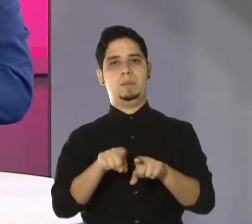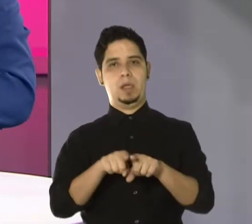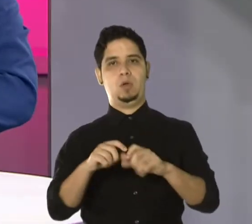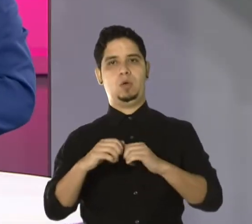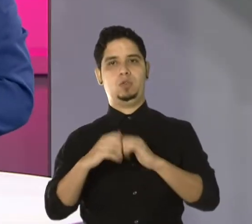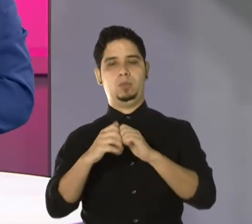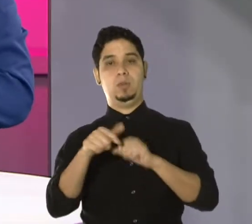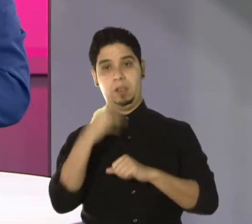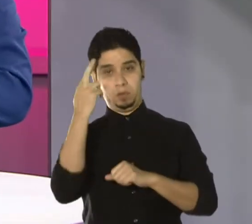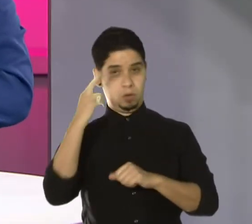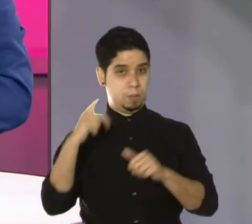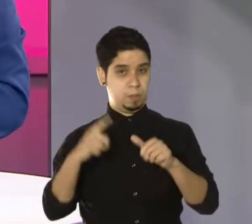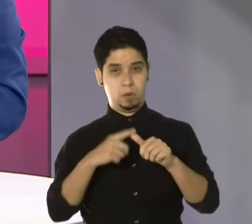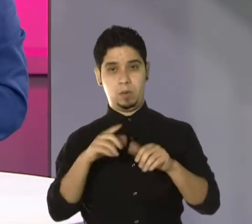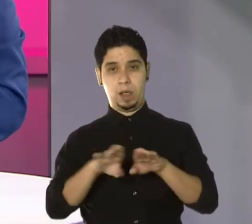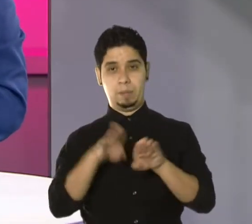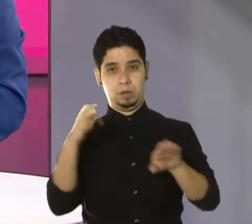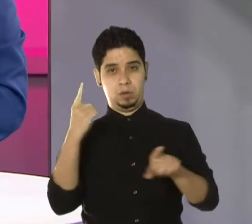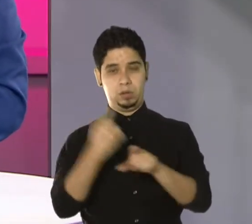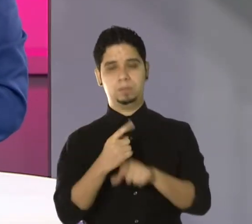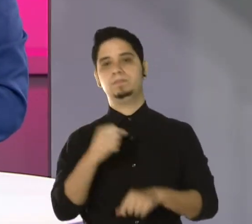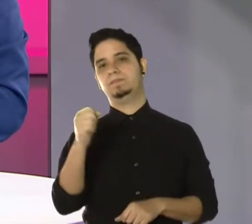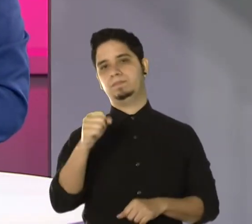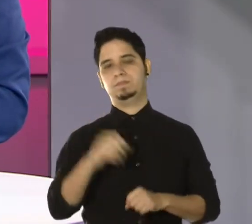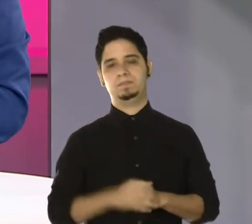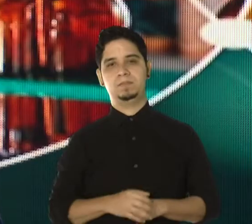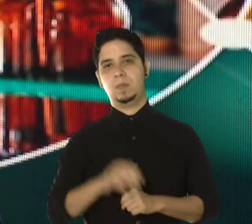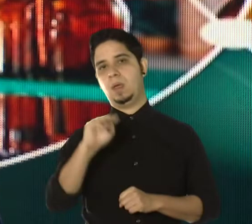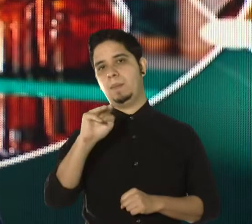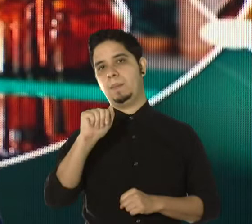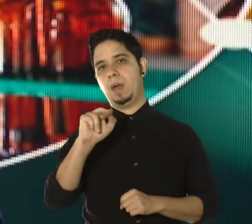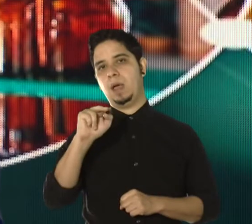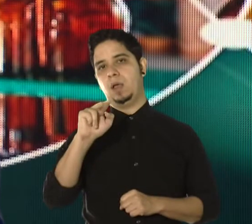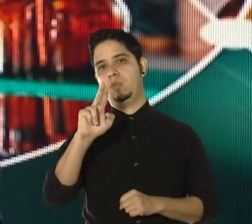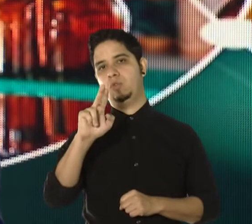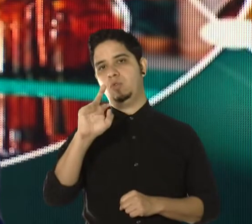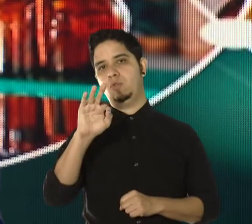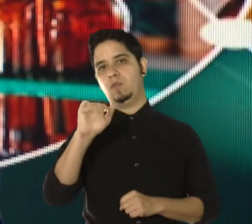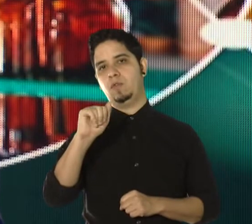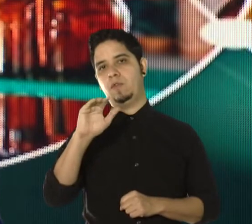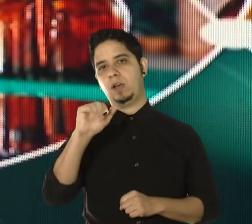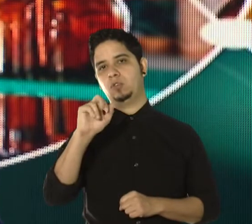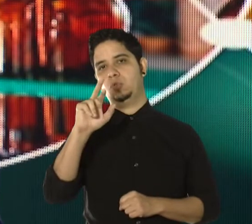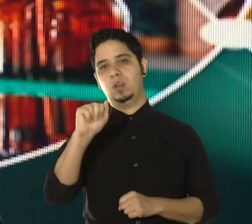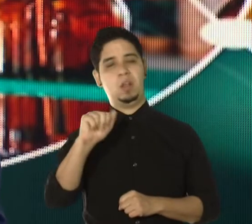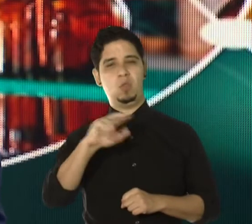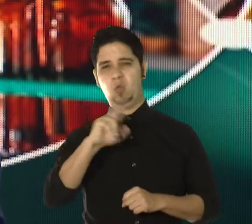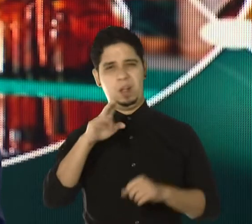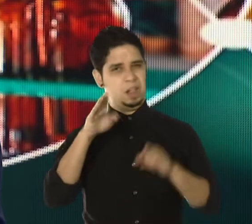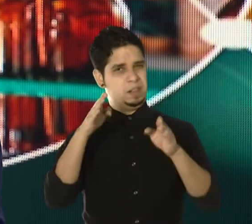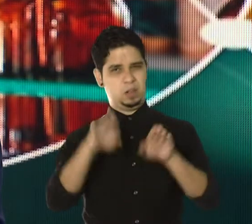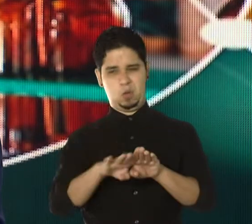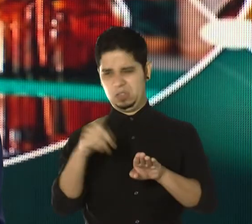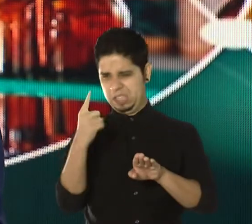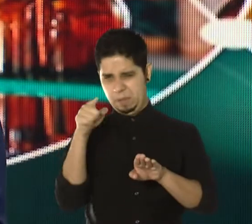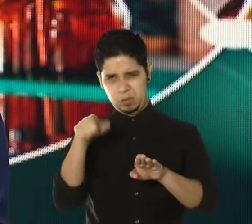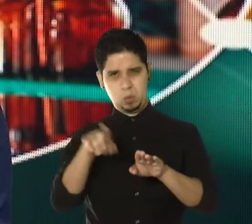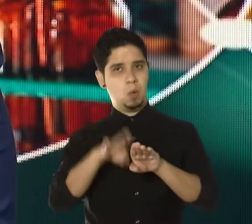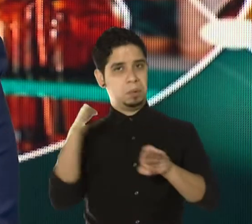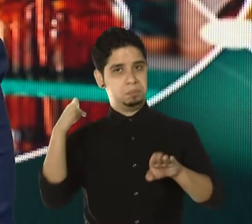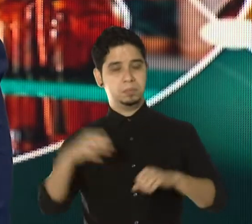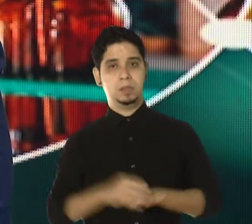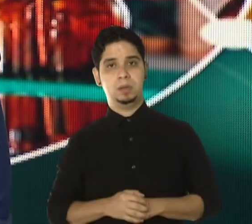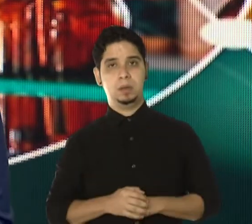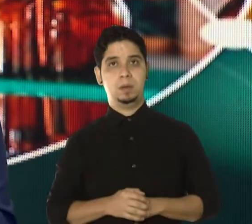primeros en abrir entonces dentro de lo que fue la pandemia. Manufactura nunca cerró del todo ¿verdad? Por la necesidad que había, y Puerto Rico se